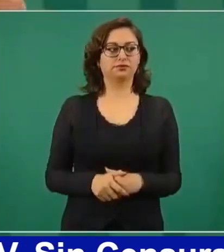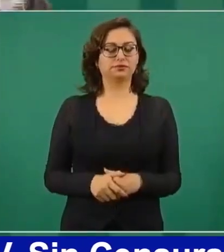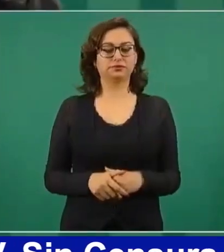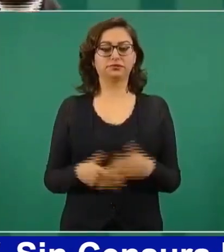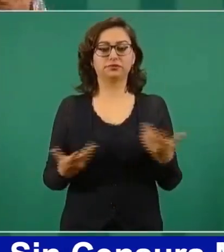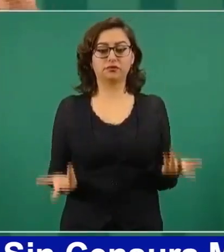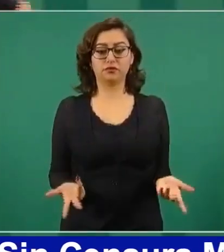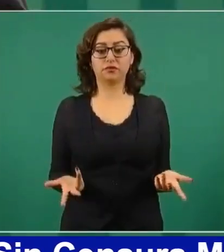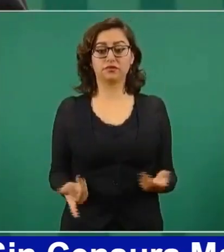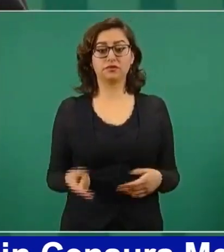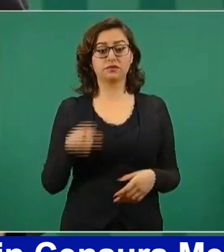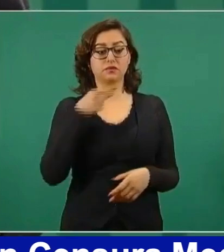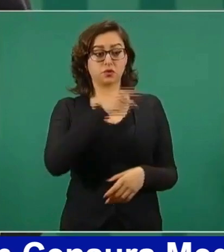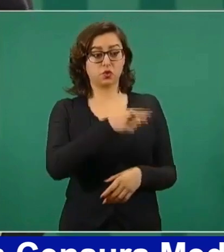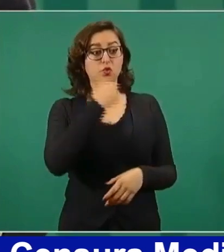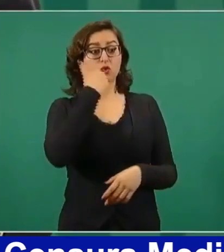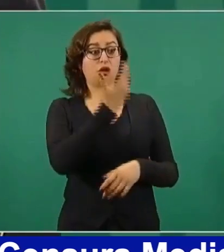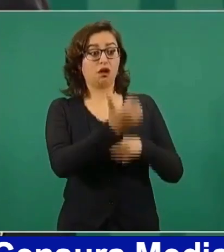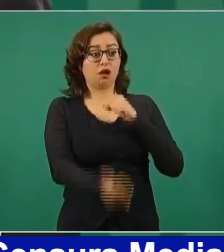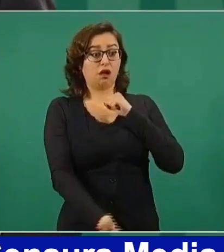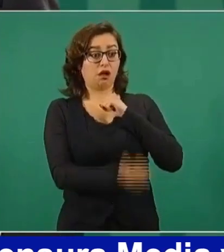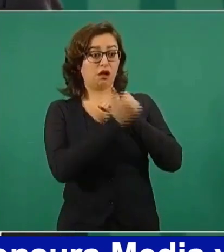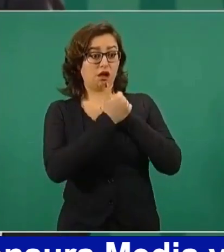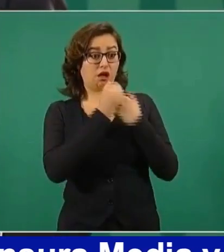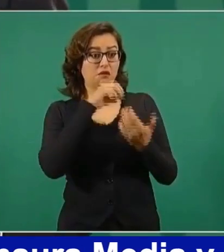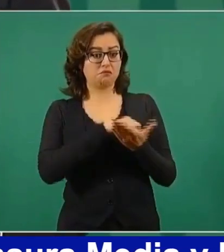¿quieres una audiencia